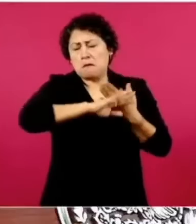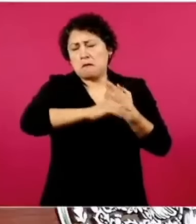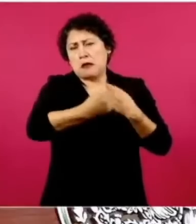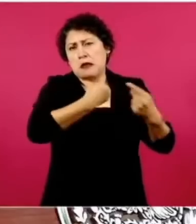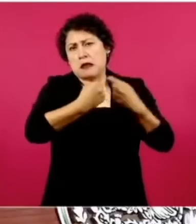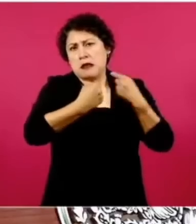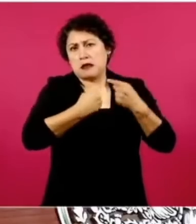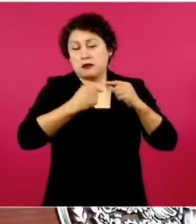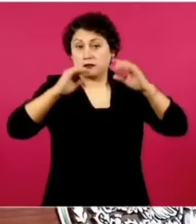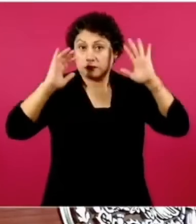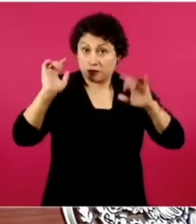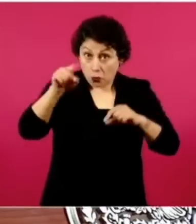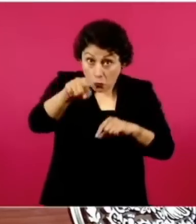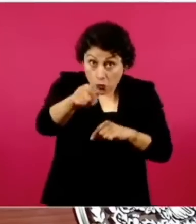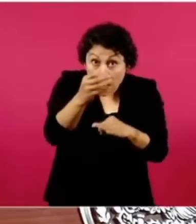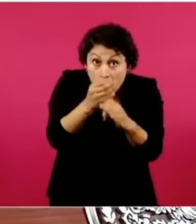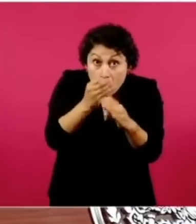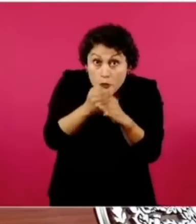desmenuzarlos